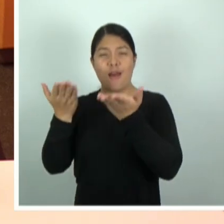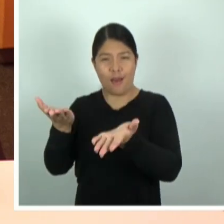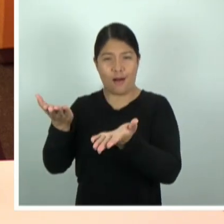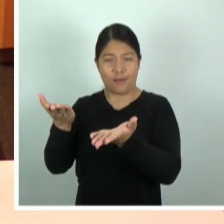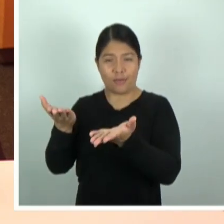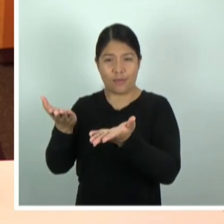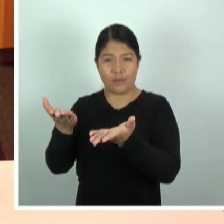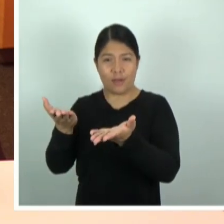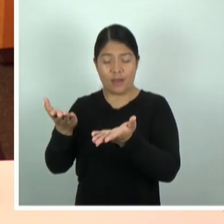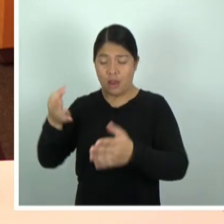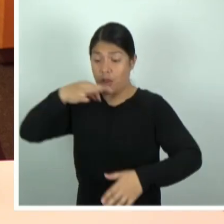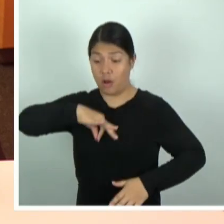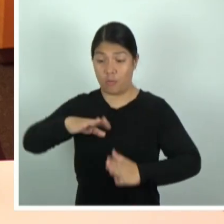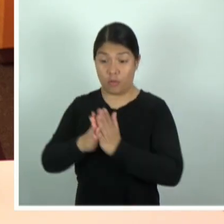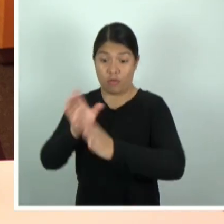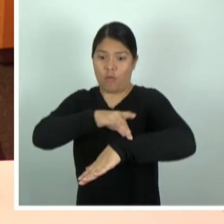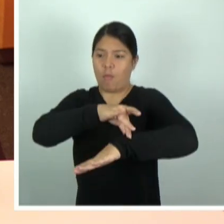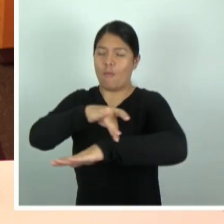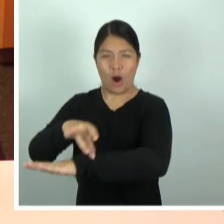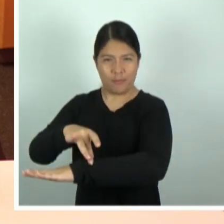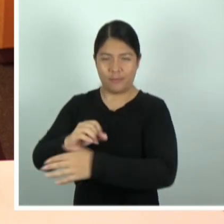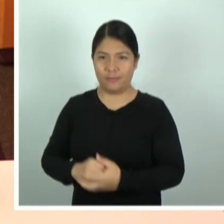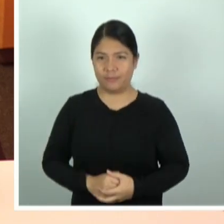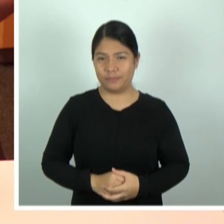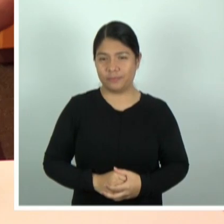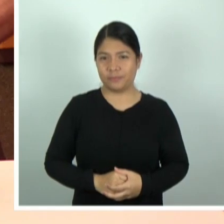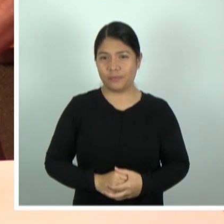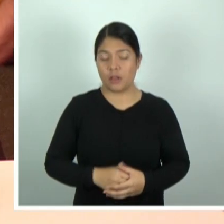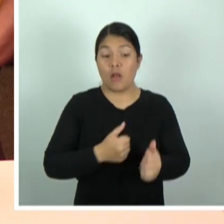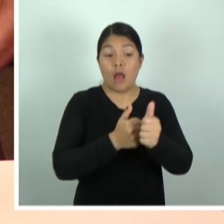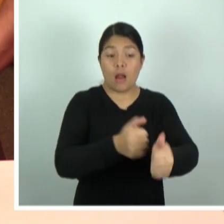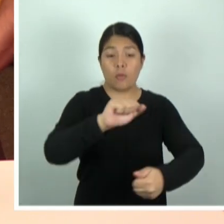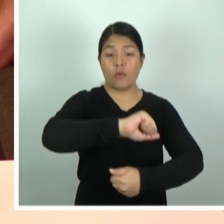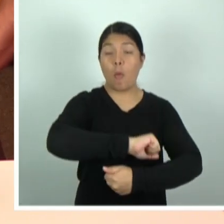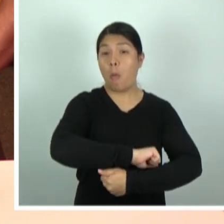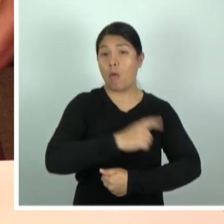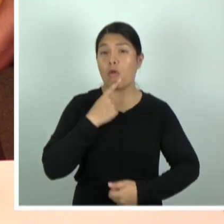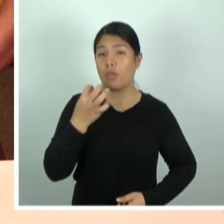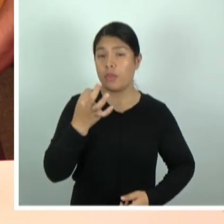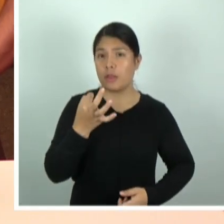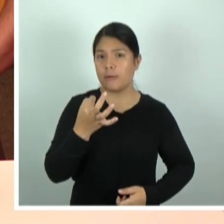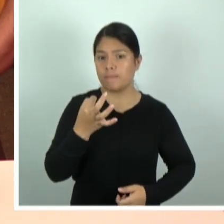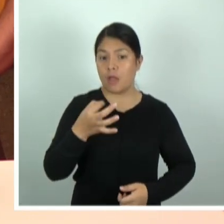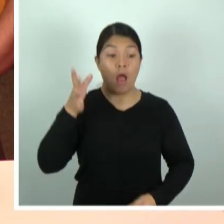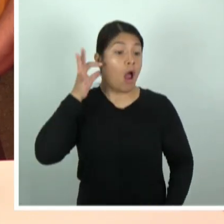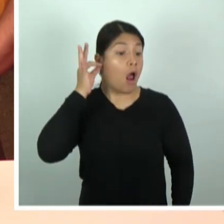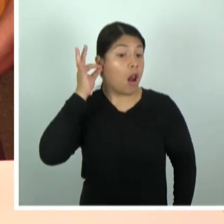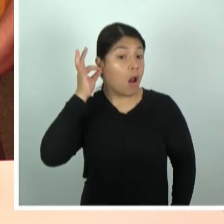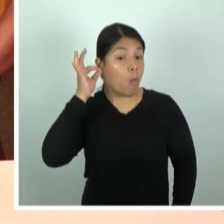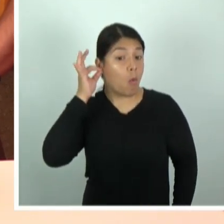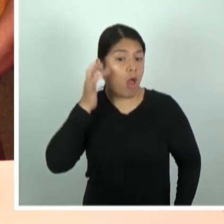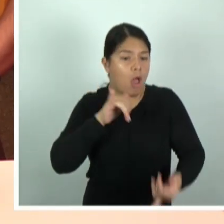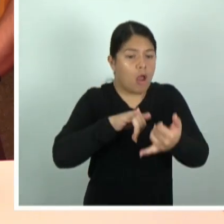Santo, que es la vida bajo la gracia. El apóstol Pablo dice, porque la mujer casada